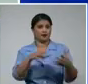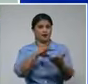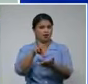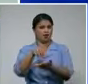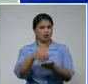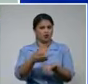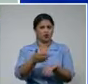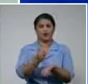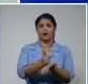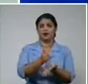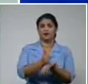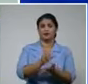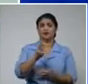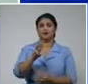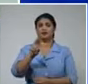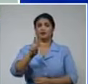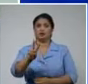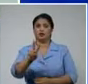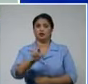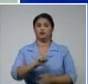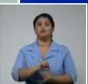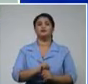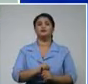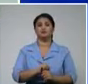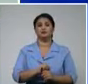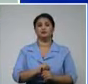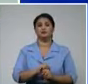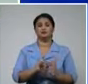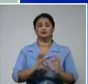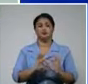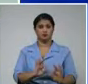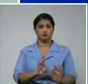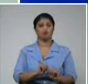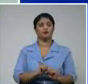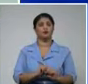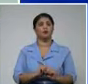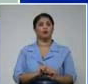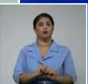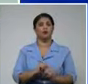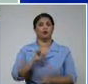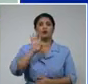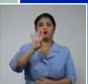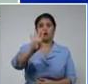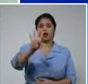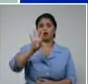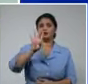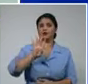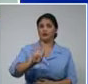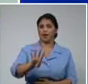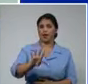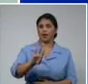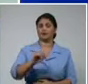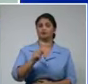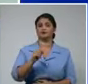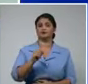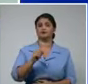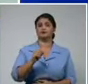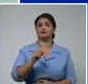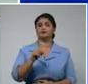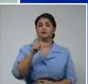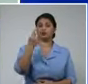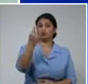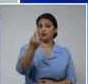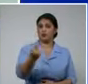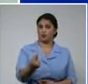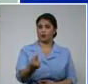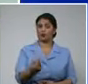en Camagüey, Santa Cruz del Sur y Vertientes con 4 cada uno, y Guaymaro y Jimaguayú con 1 cada